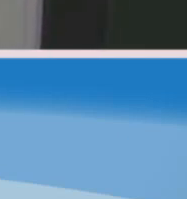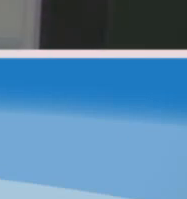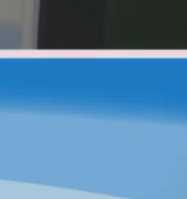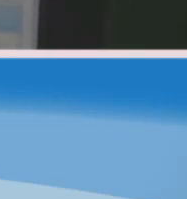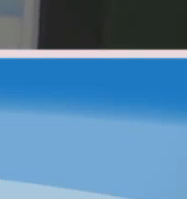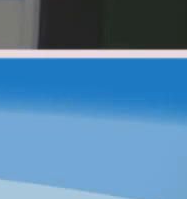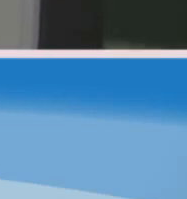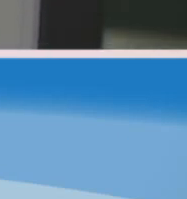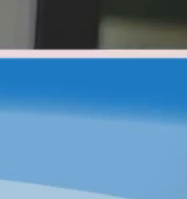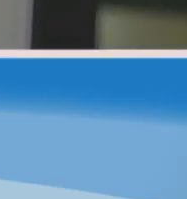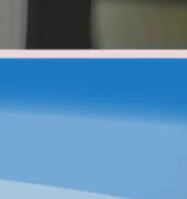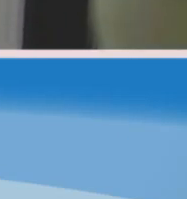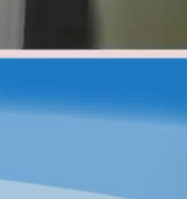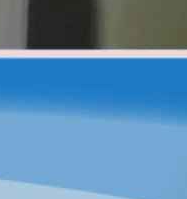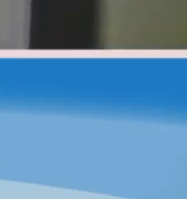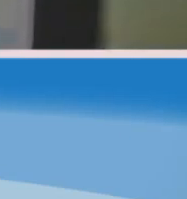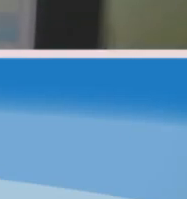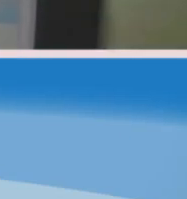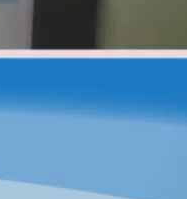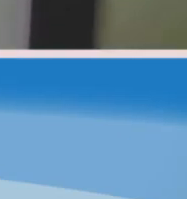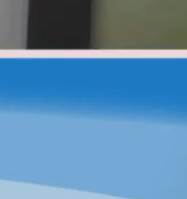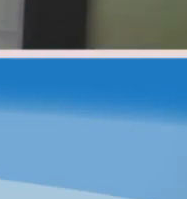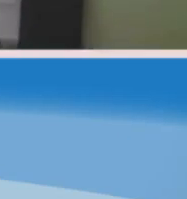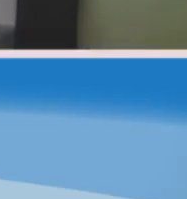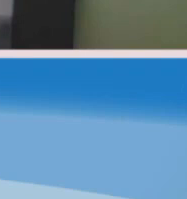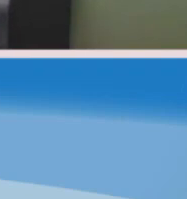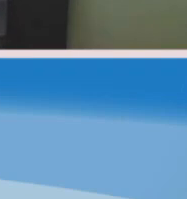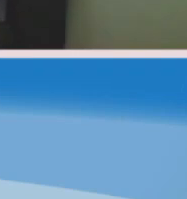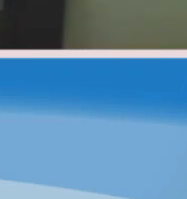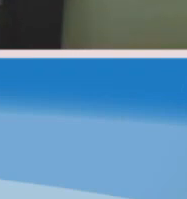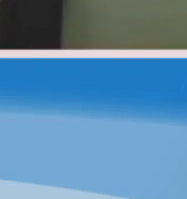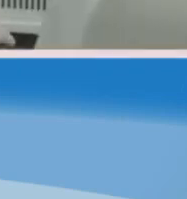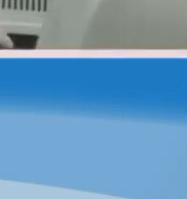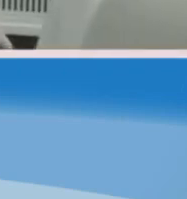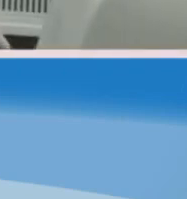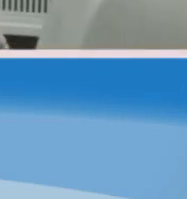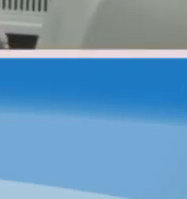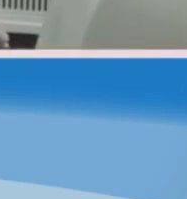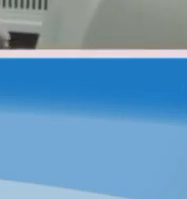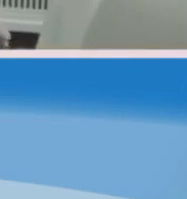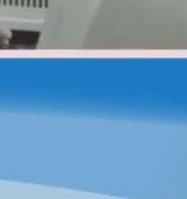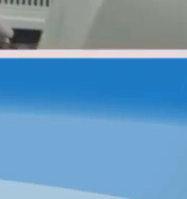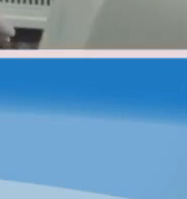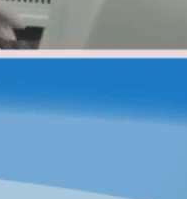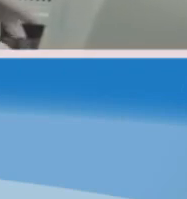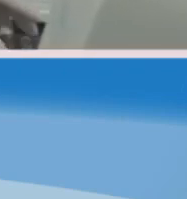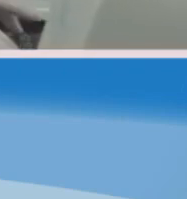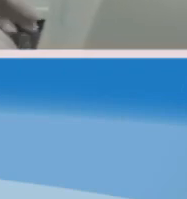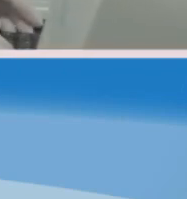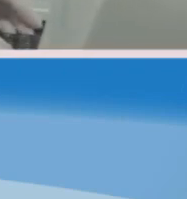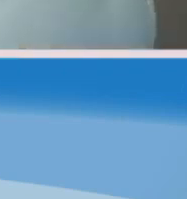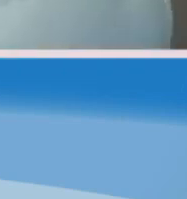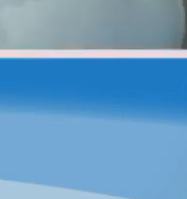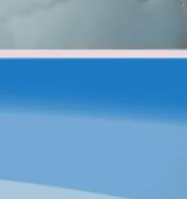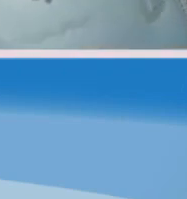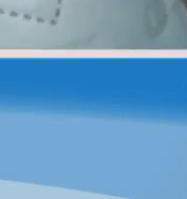como por ejemplo prohibir la entrada de personas que vienen directamente de China, pero estamos viendo por otro lado que ya se han